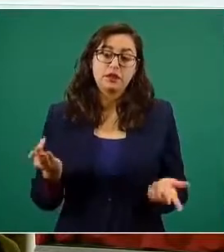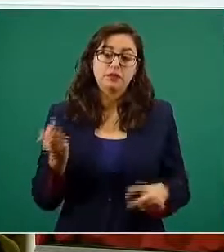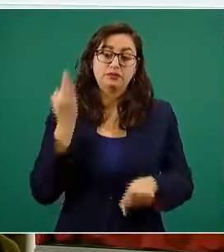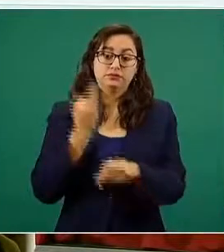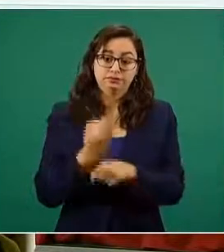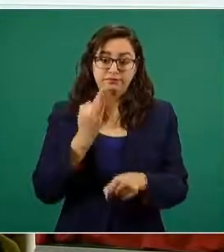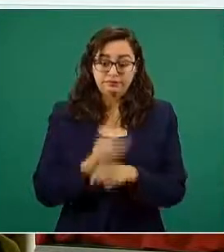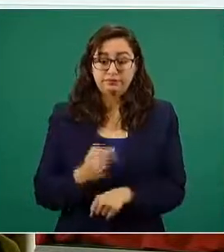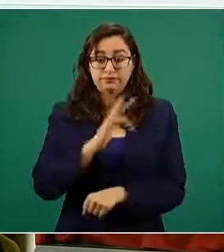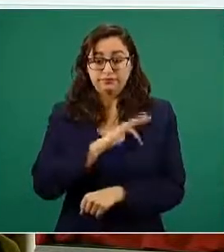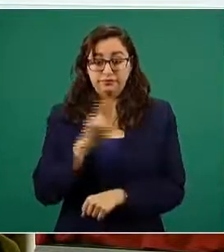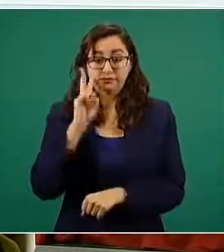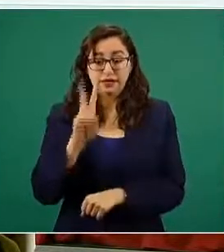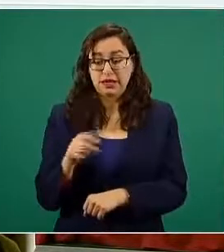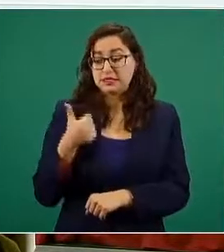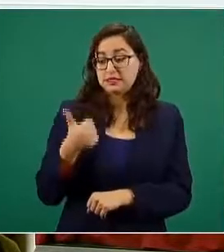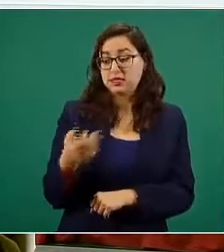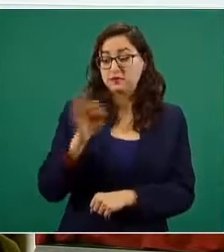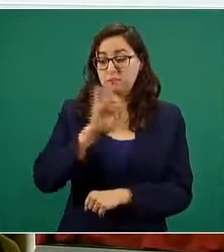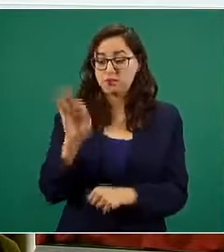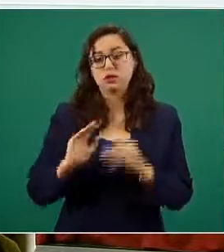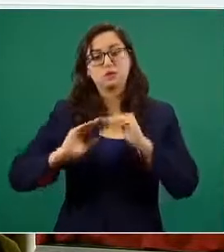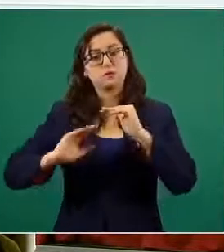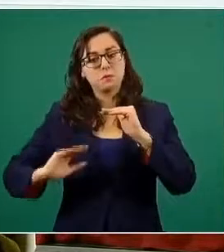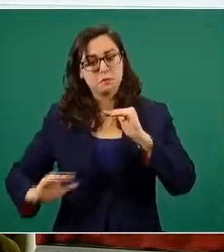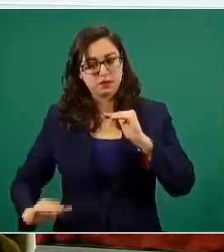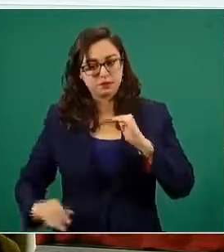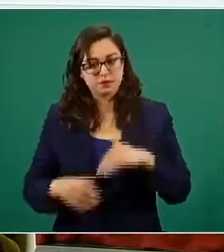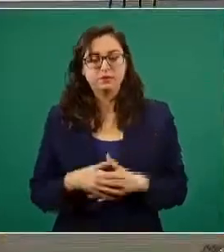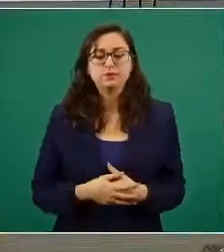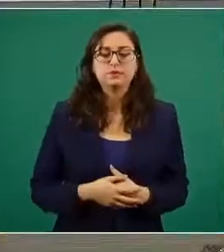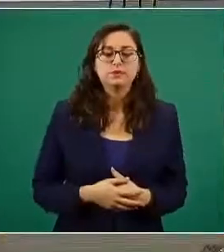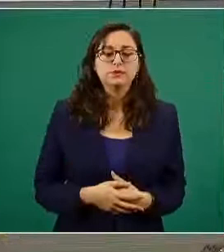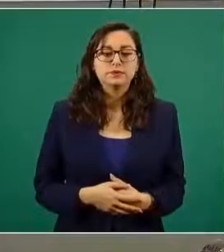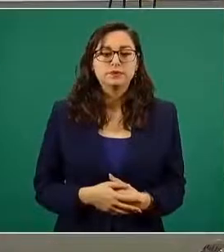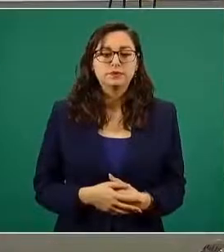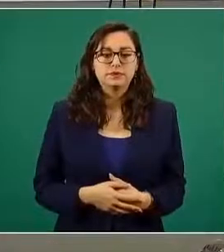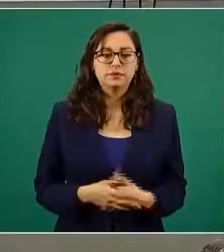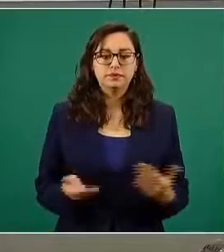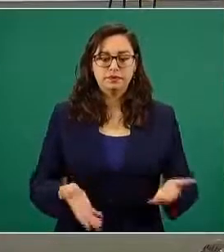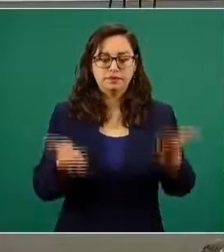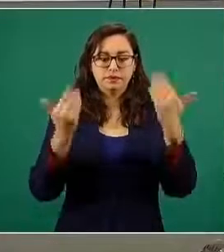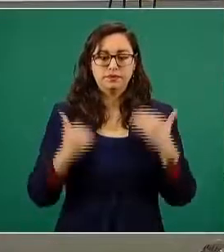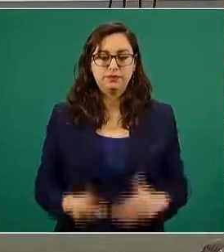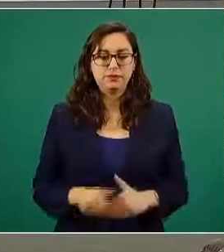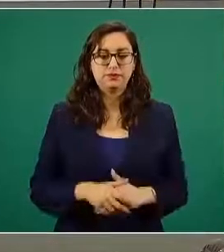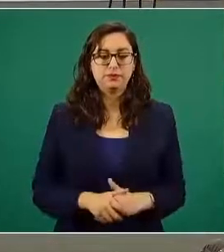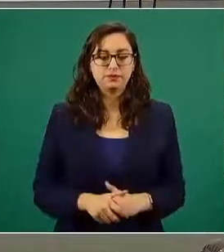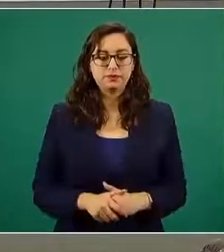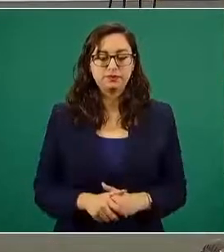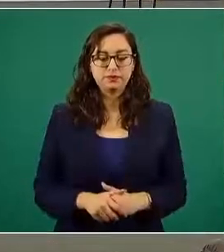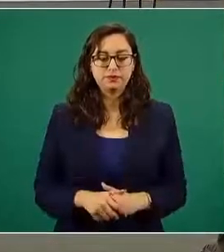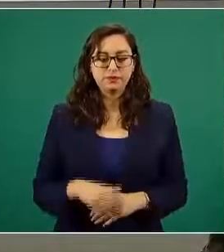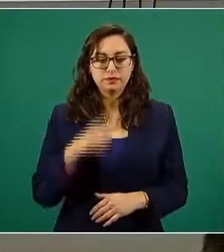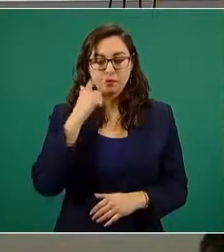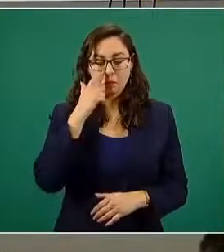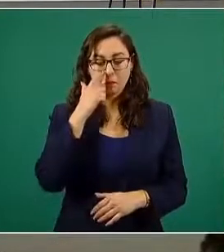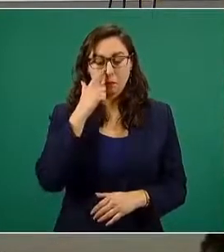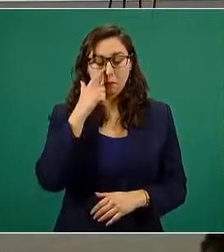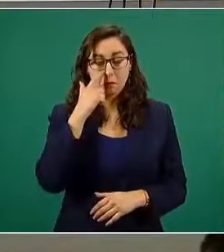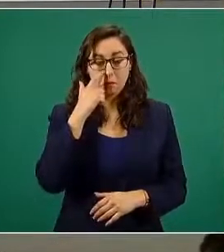esta tendencia progresiva a la baja. La siguiente, por favor. Aquí sintetizamos lo